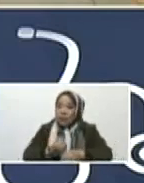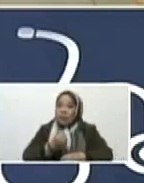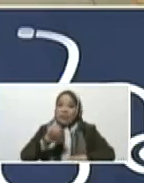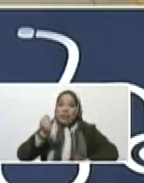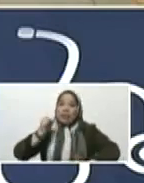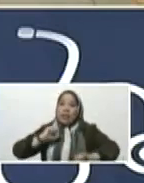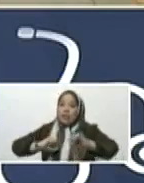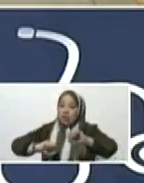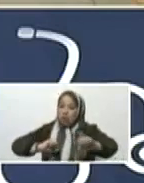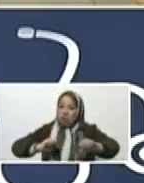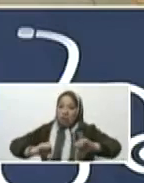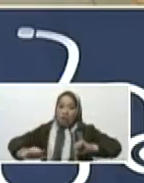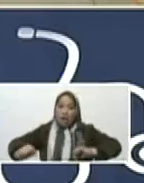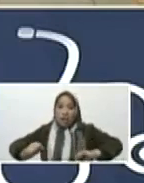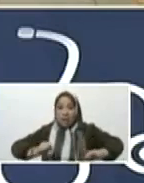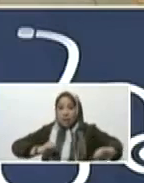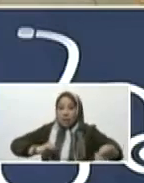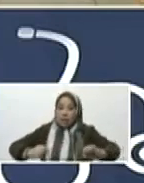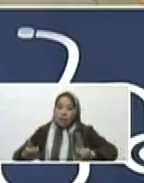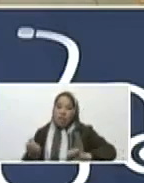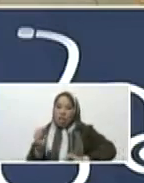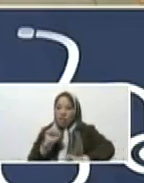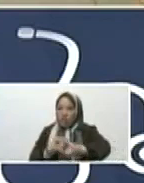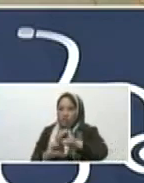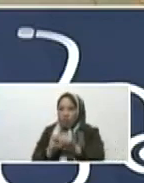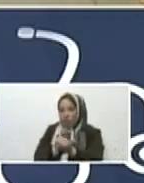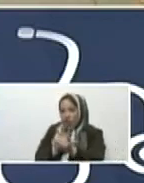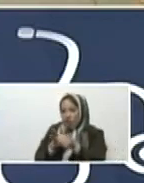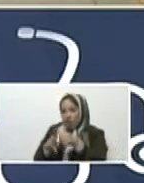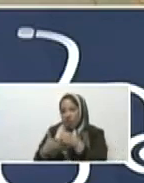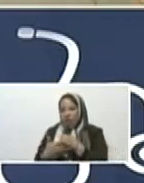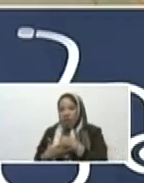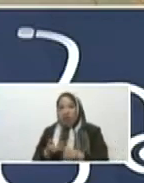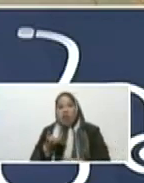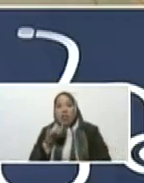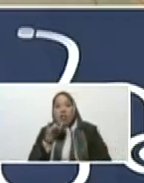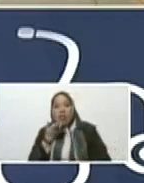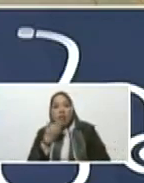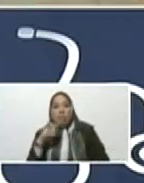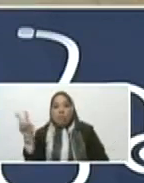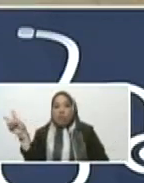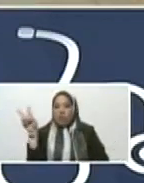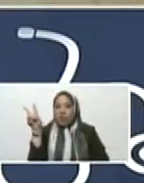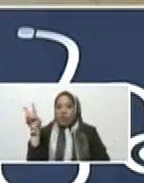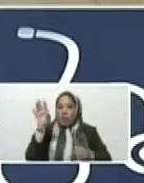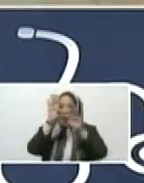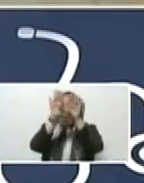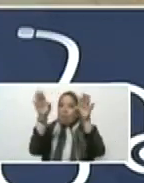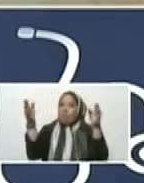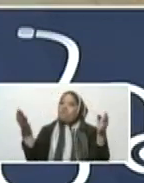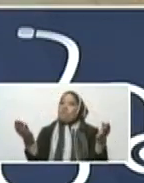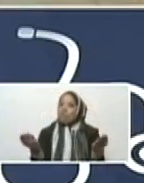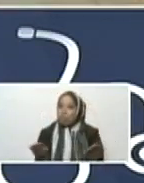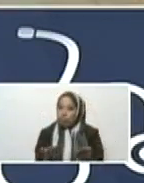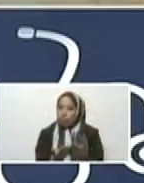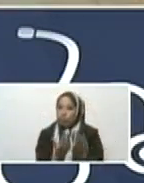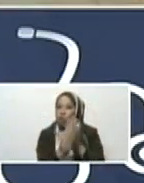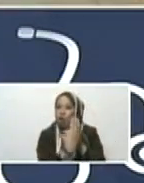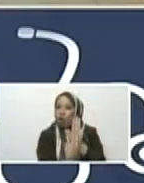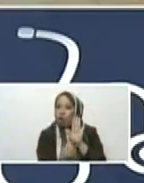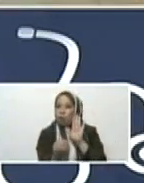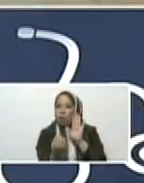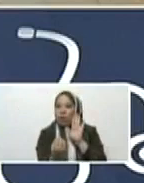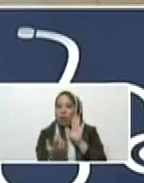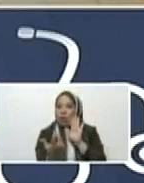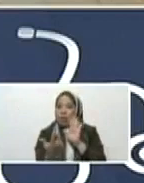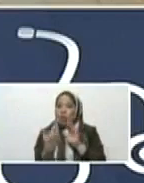bien la pandemia. Venezuela es ejemplo en el mundo. Ha sido reconocida ahora en la cumbre